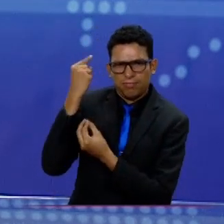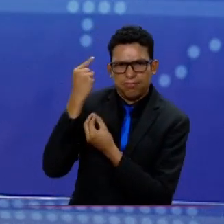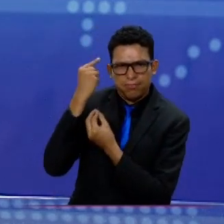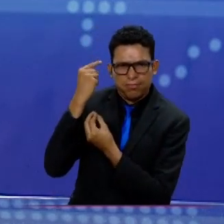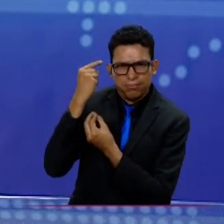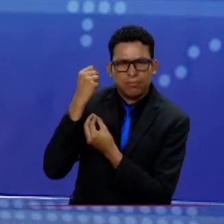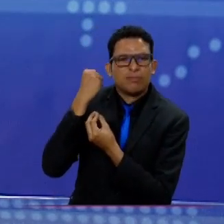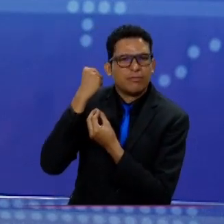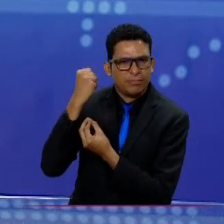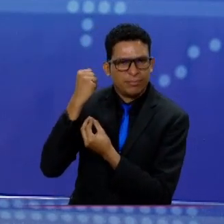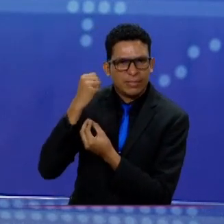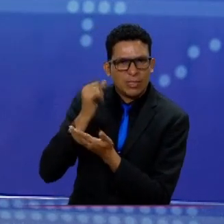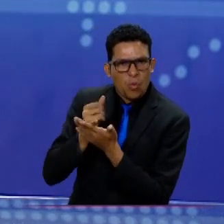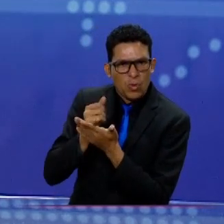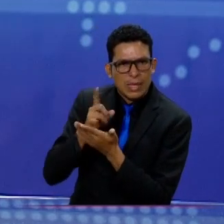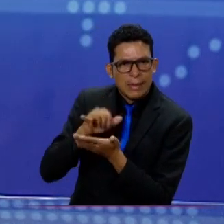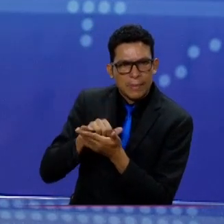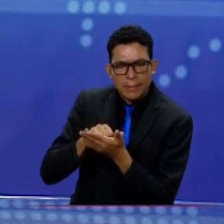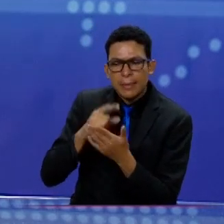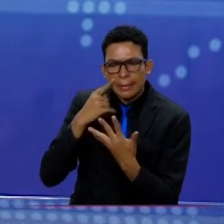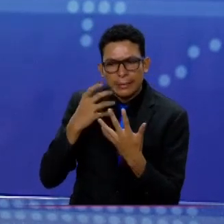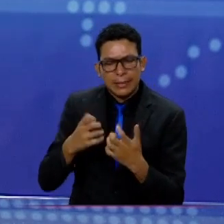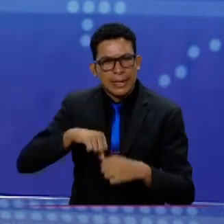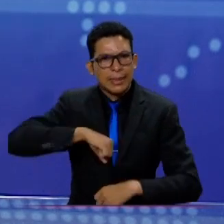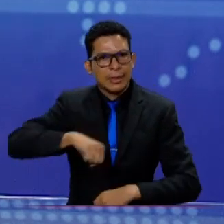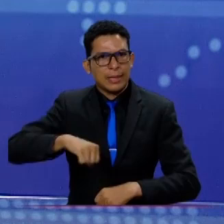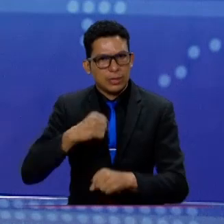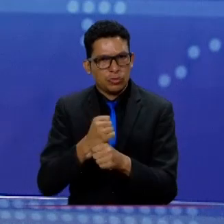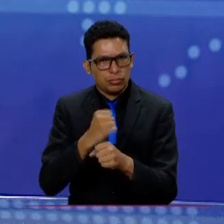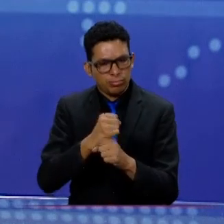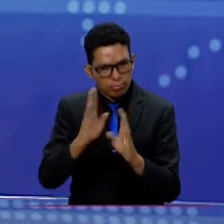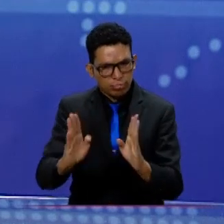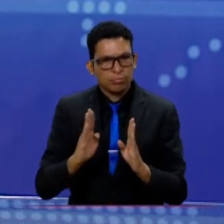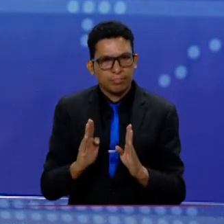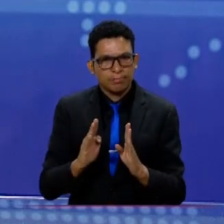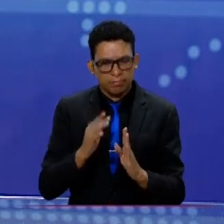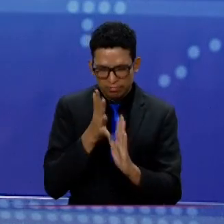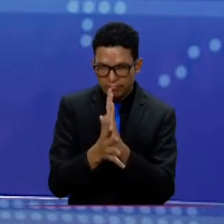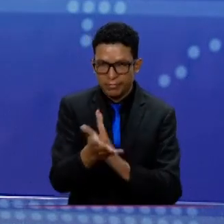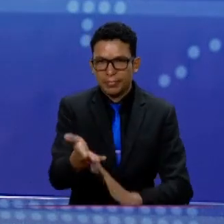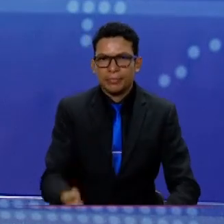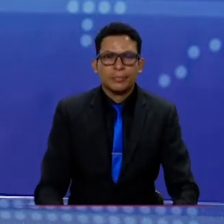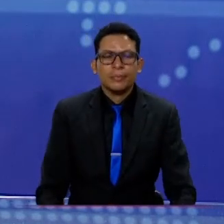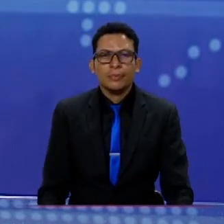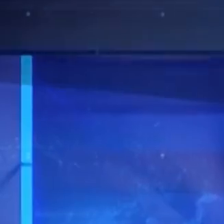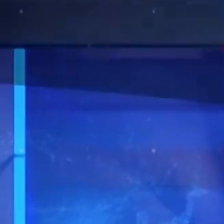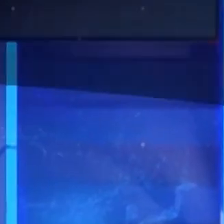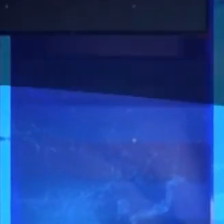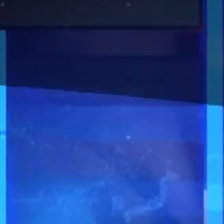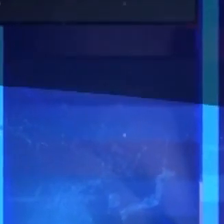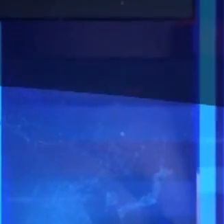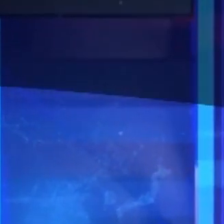pedir garantías de seguridad y protección a sus derechos laborales. A continuación, más noticias.